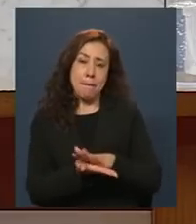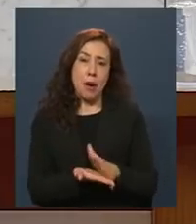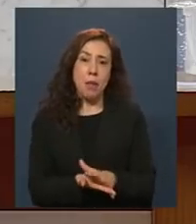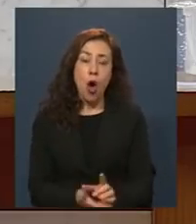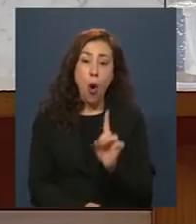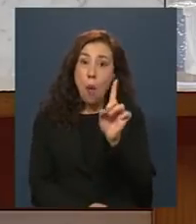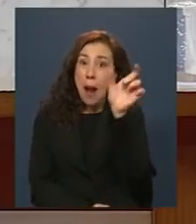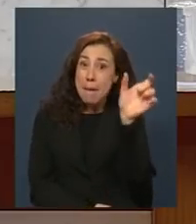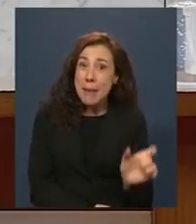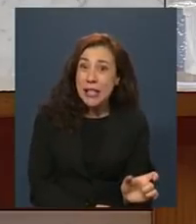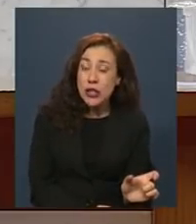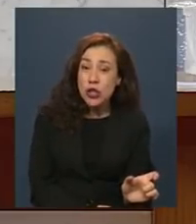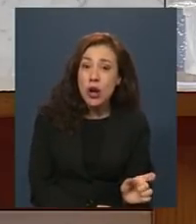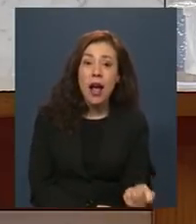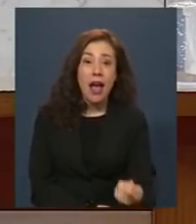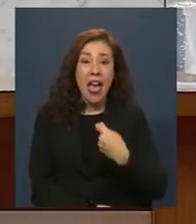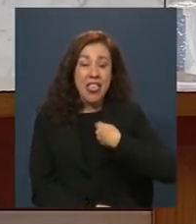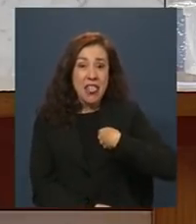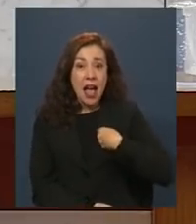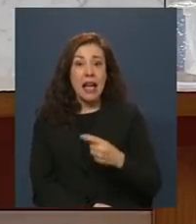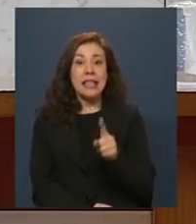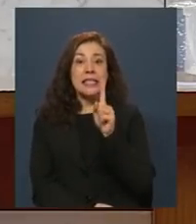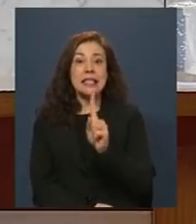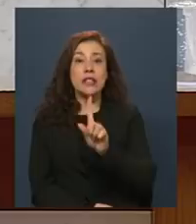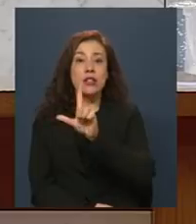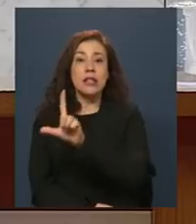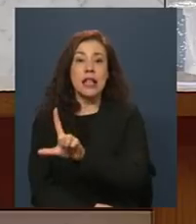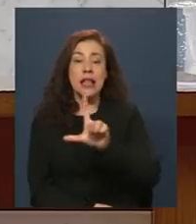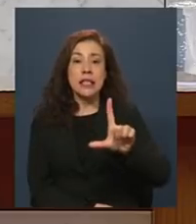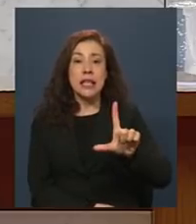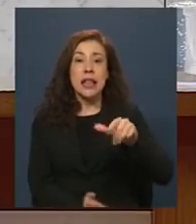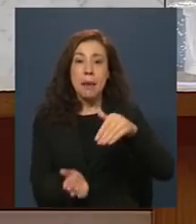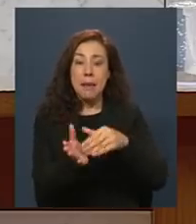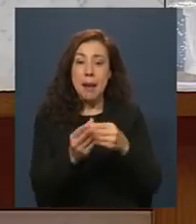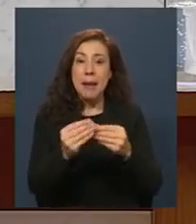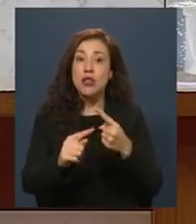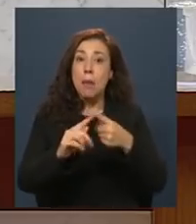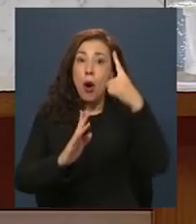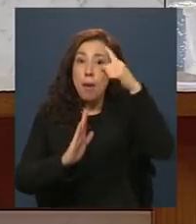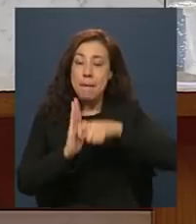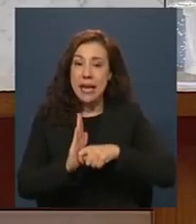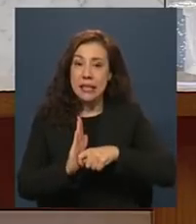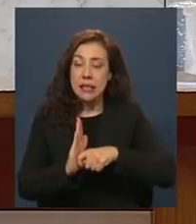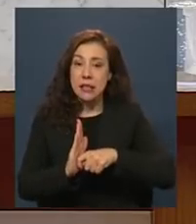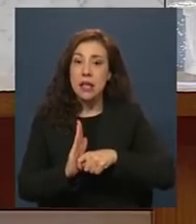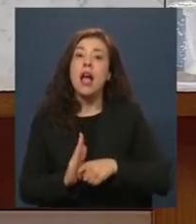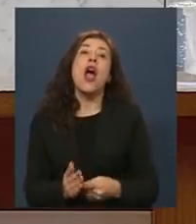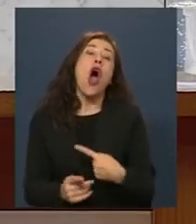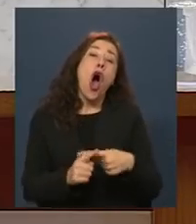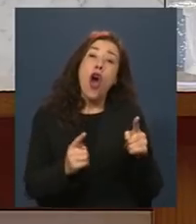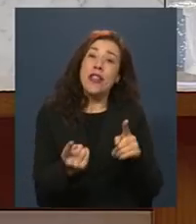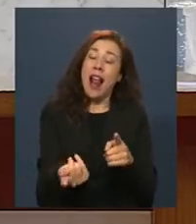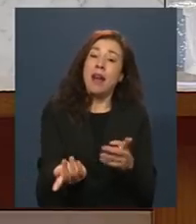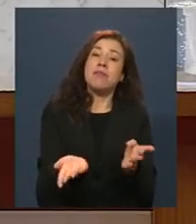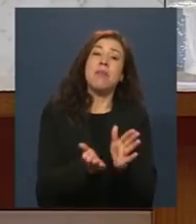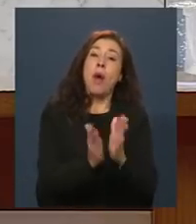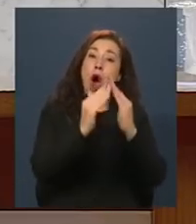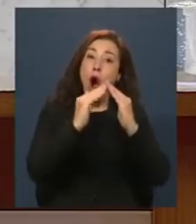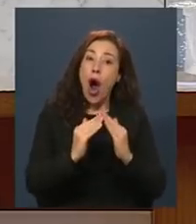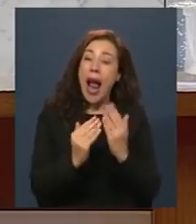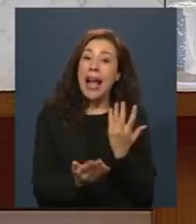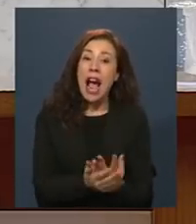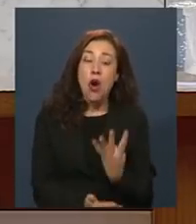un integrante percibe un ingreso de 177.000 pesos al mes, mientras que un hogar con 4